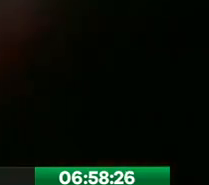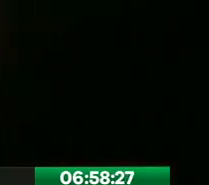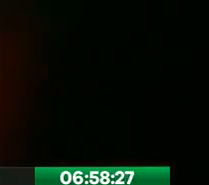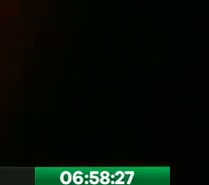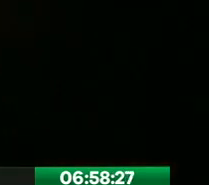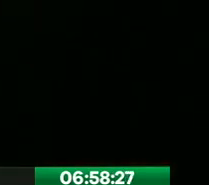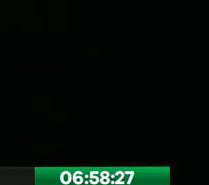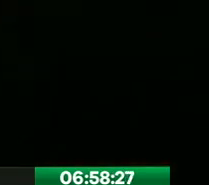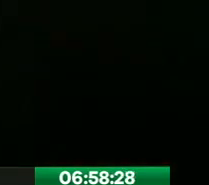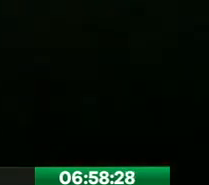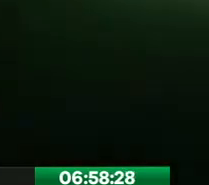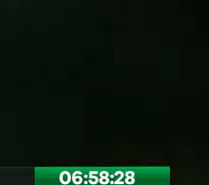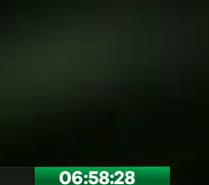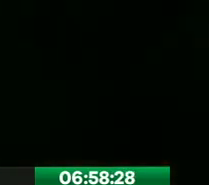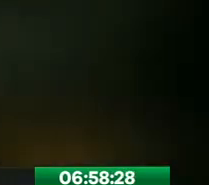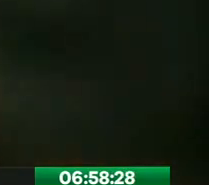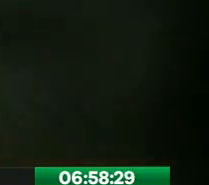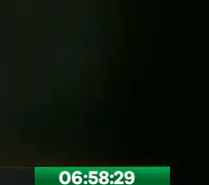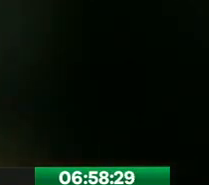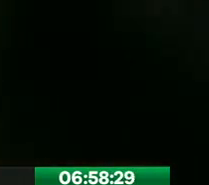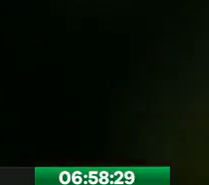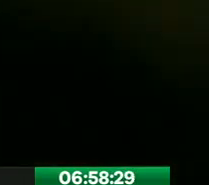por acá, es que por acá. Yendo para acá. Uy,